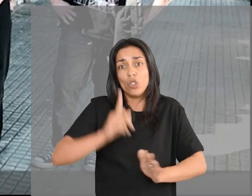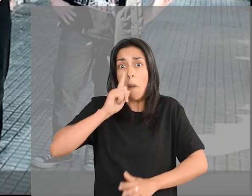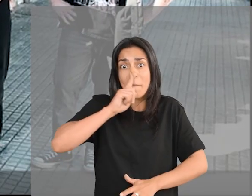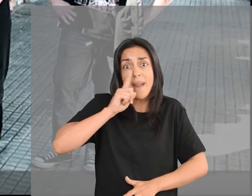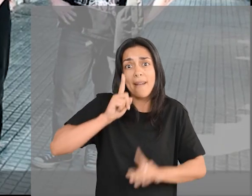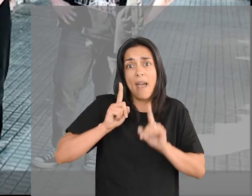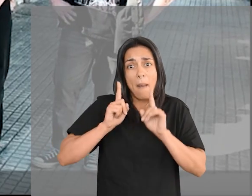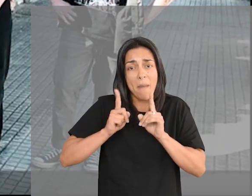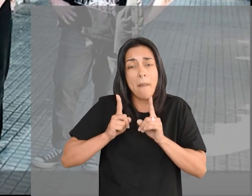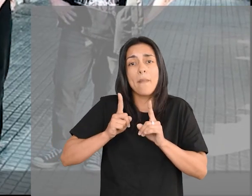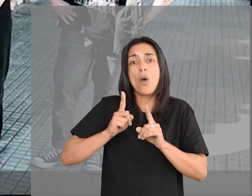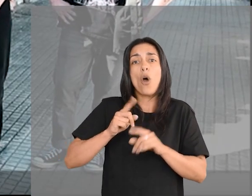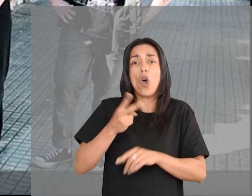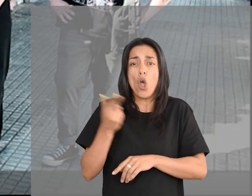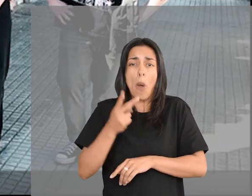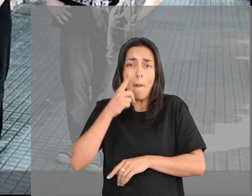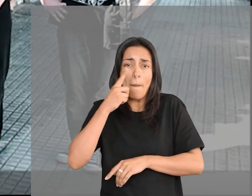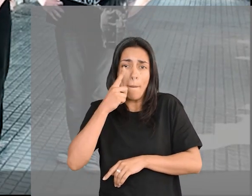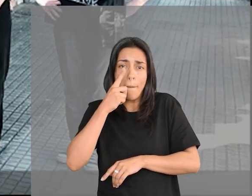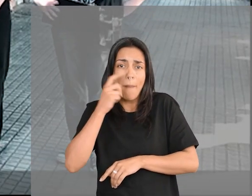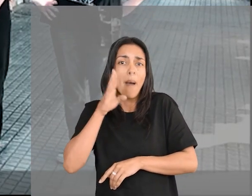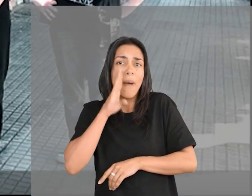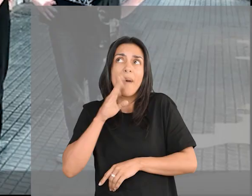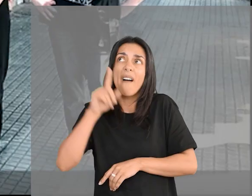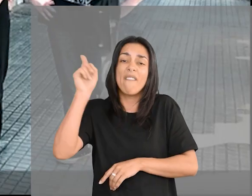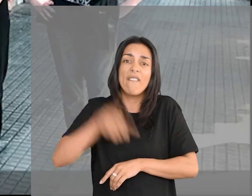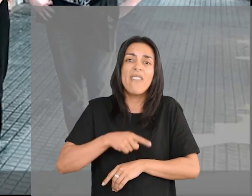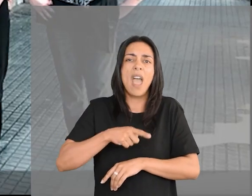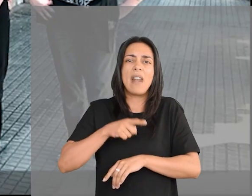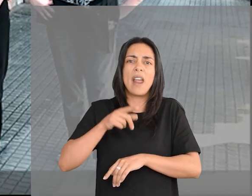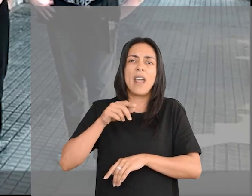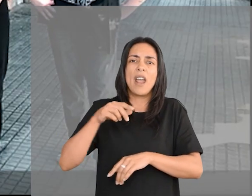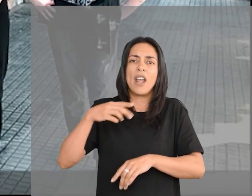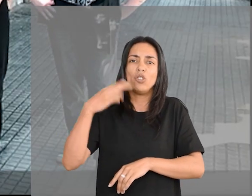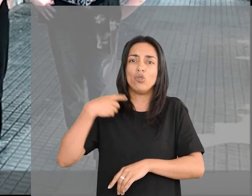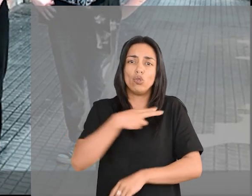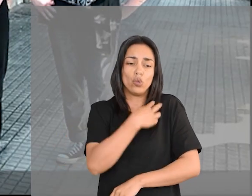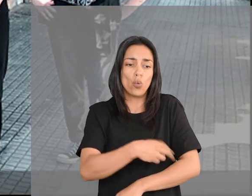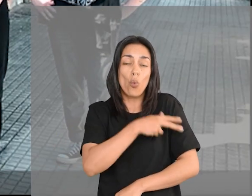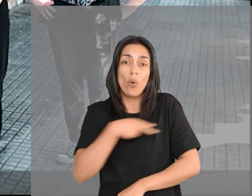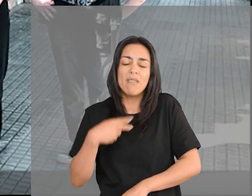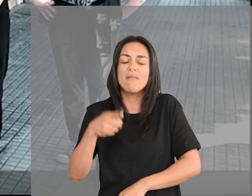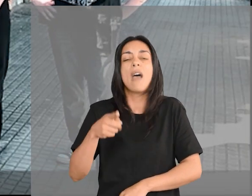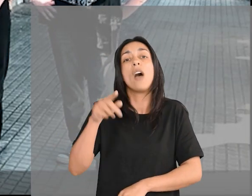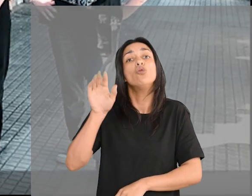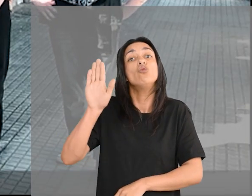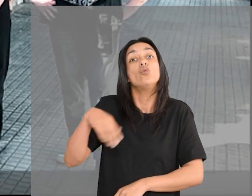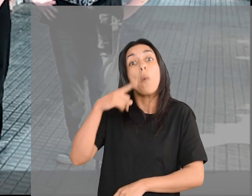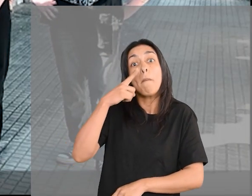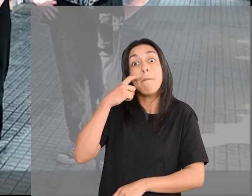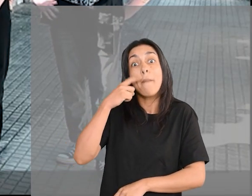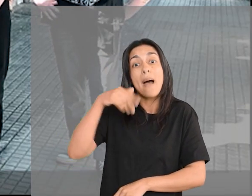Giovanni Morosoli, proveniente de Suiza, y María Porrini. El papá de Juan José Morosoli fue